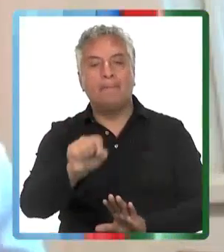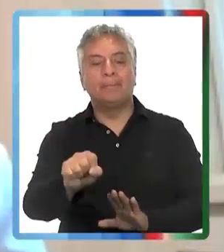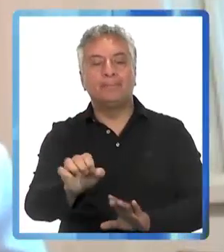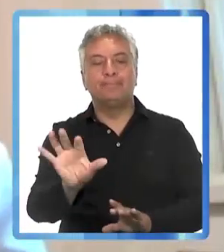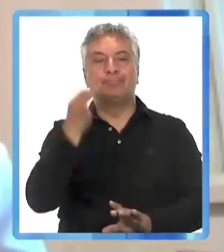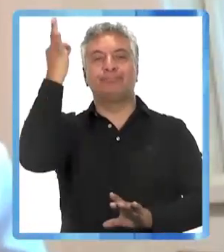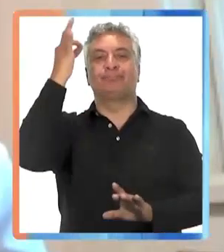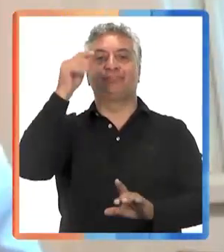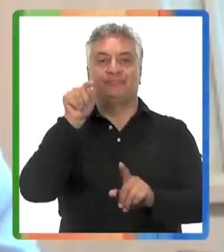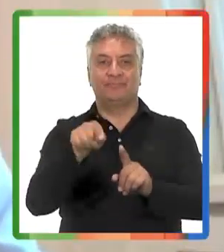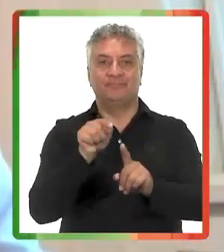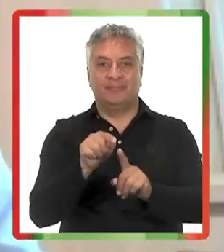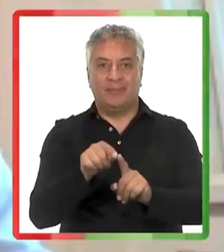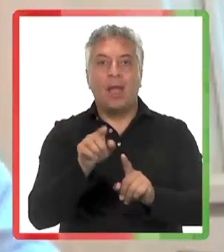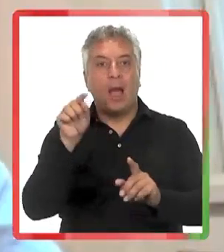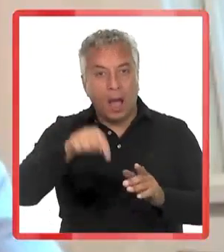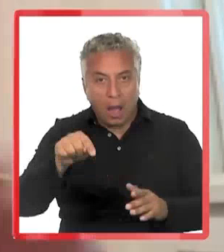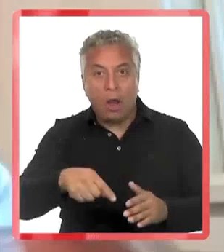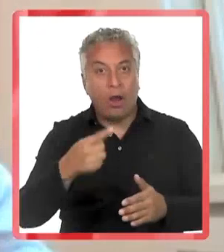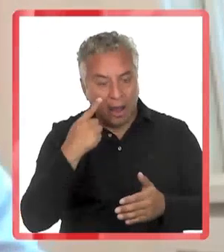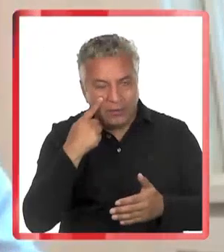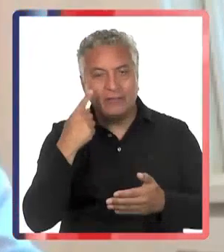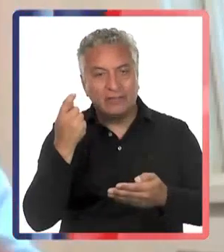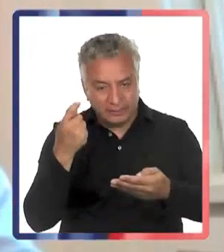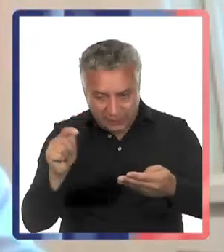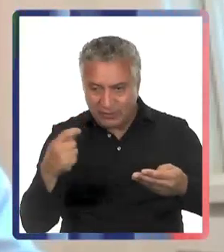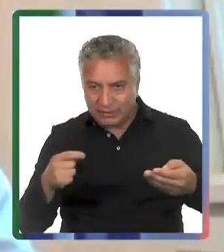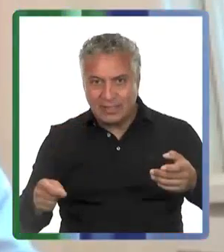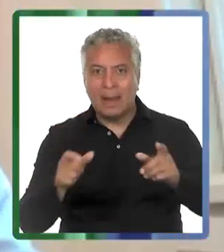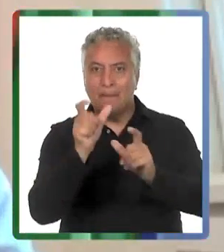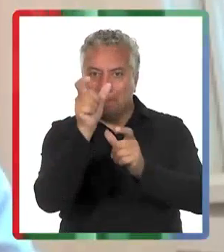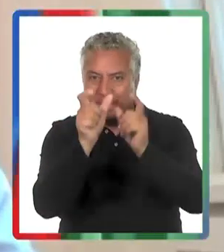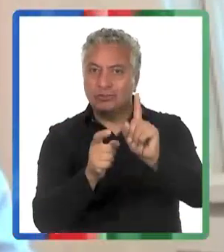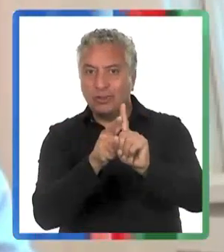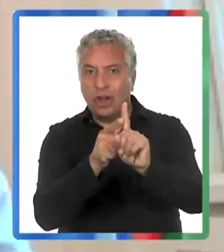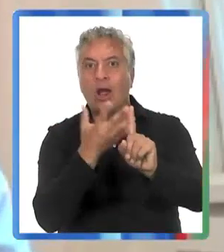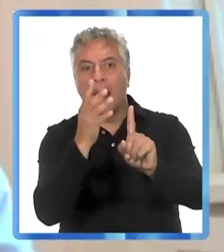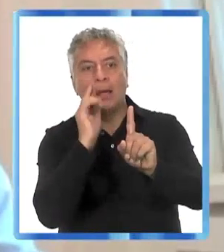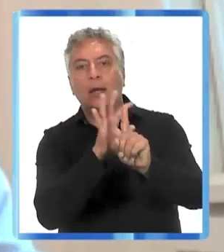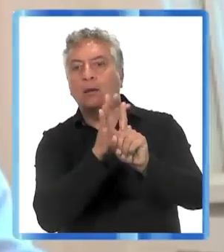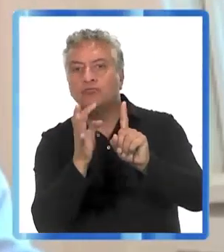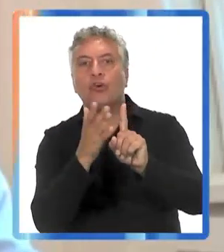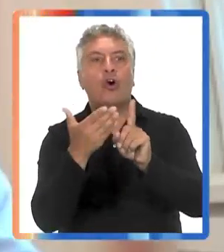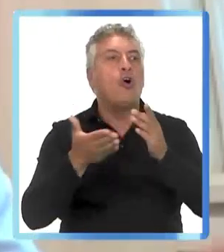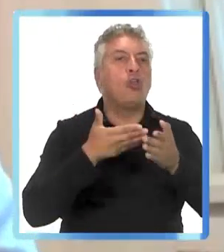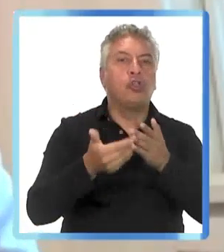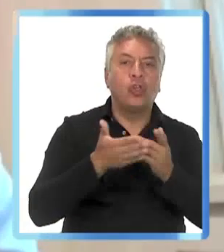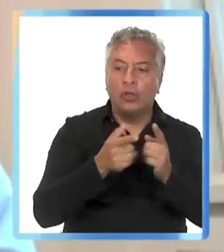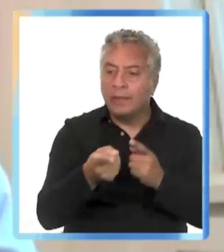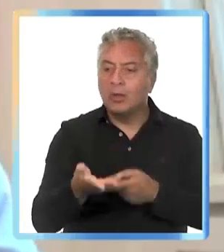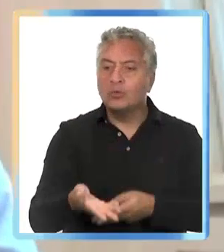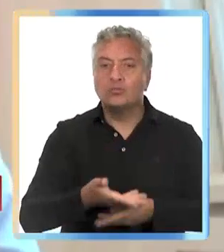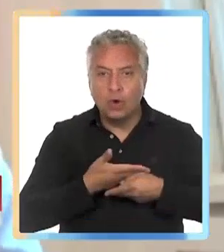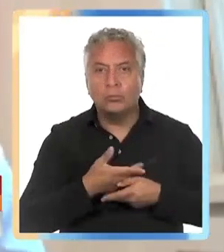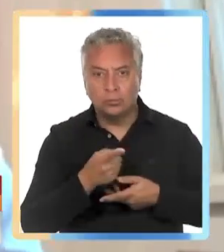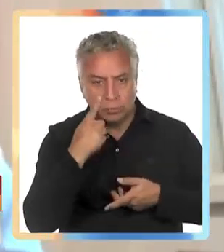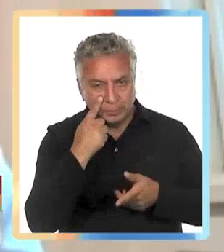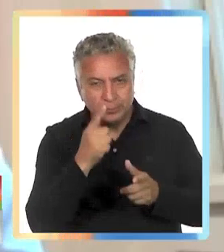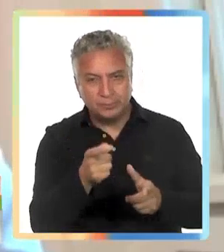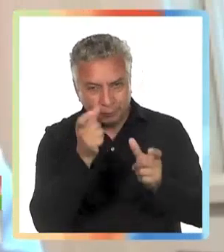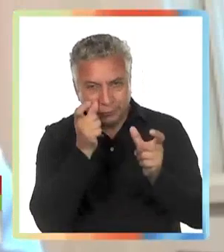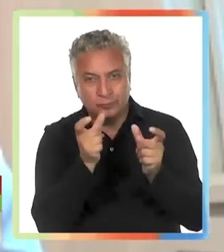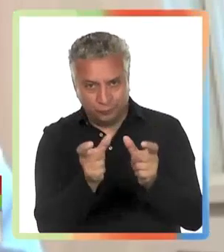eso se pudo detectar, ¿no es cierto? Y lo que hay que hacer ahora es revisar el entorno de esta persona, ¿no es cierto? Ver dónde ocurrió el contagio y